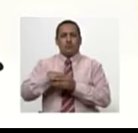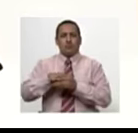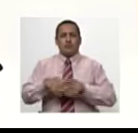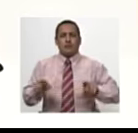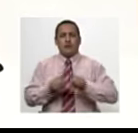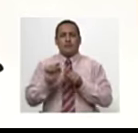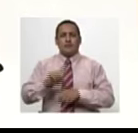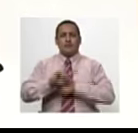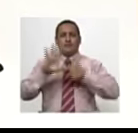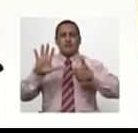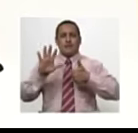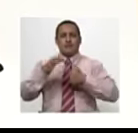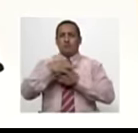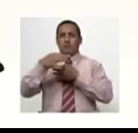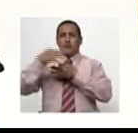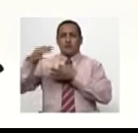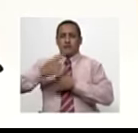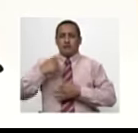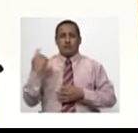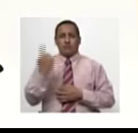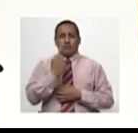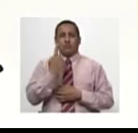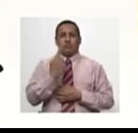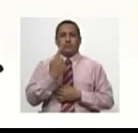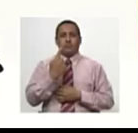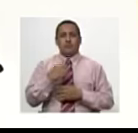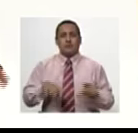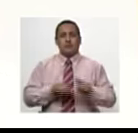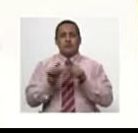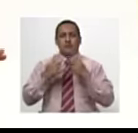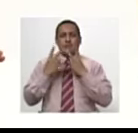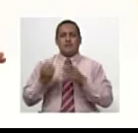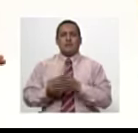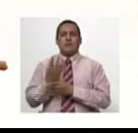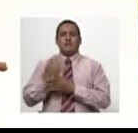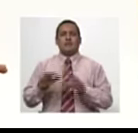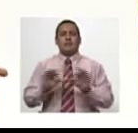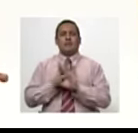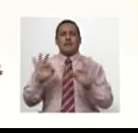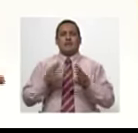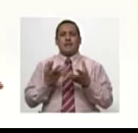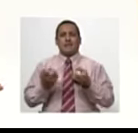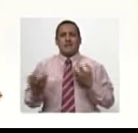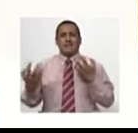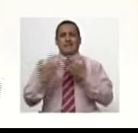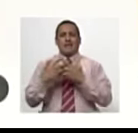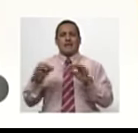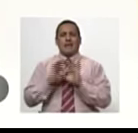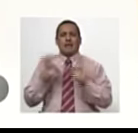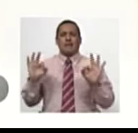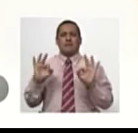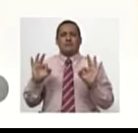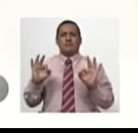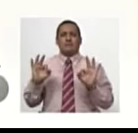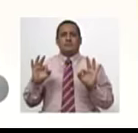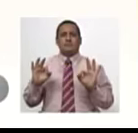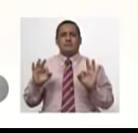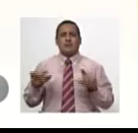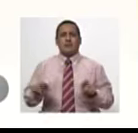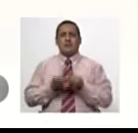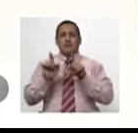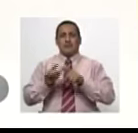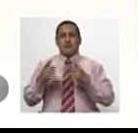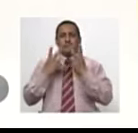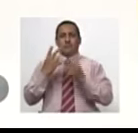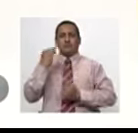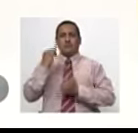en 16 de estas regiones, de estos departamentos, y salvo Arequipa, nadie se quería integrar con nadie. Ya. Yeah. Entonces, claro, lo que